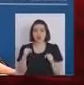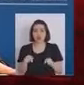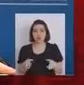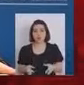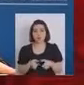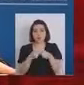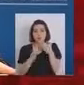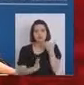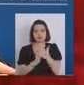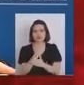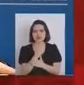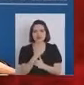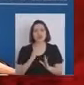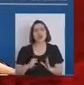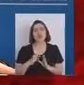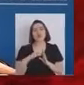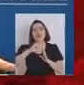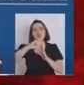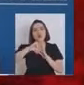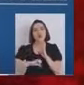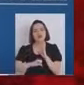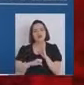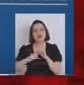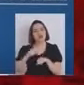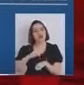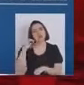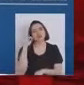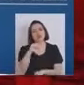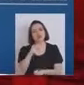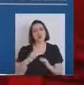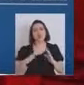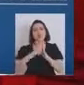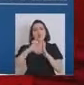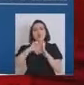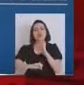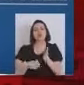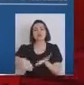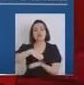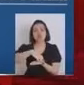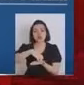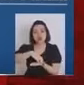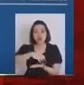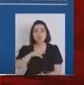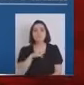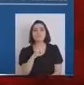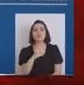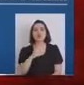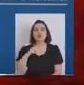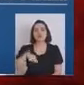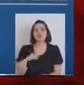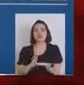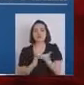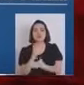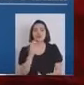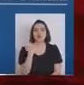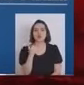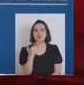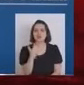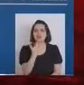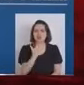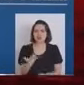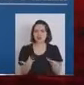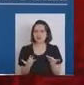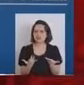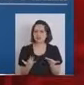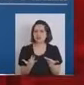se va a ir resolviendo, de cómo ir ampliando la red integral. Y además, recordemos, acá en Chile hay un proceso por la pandemia donde se unificó